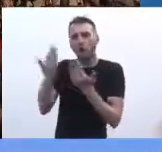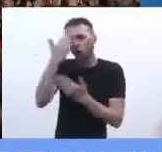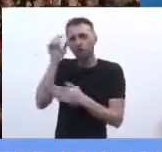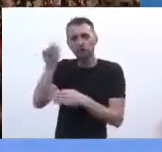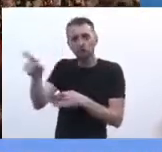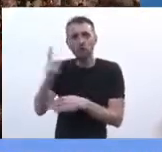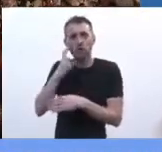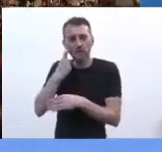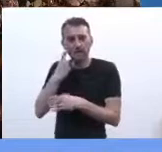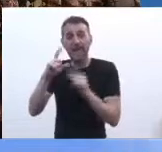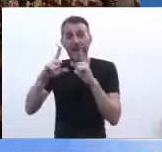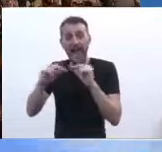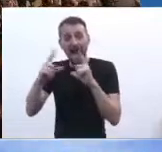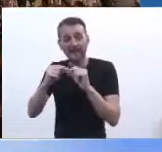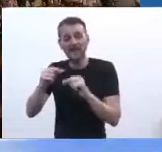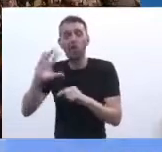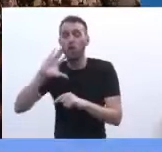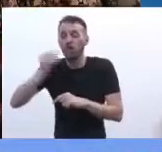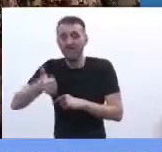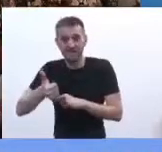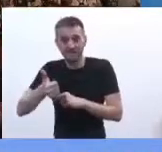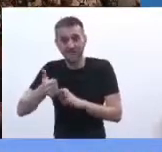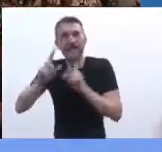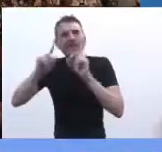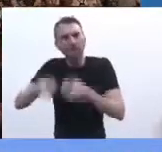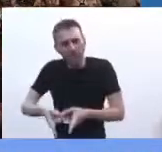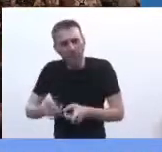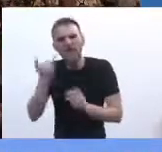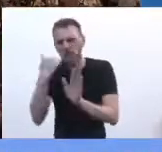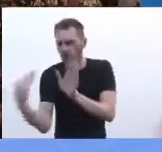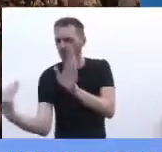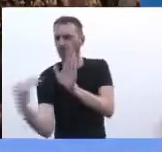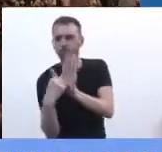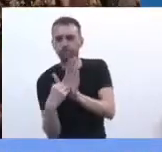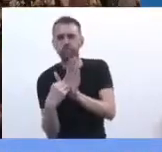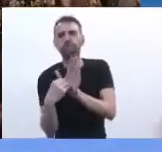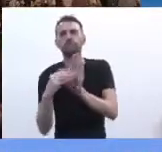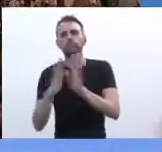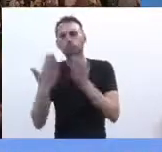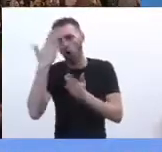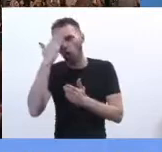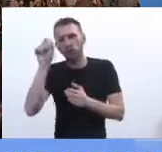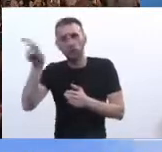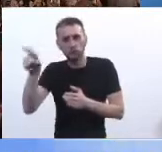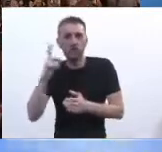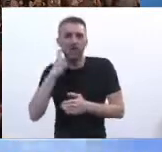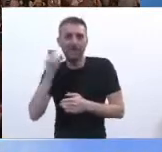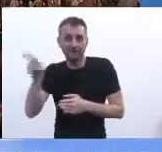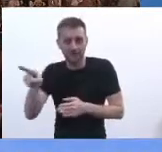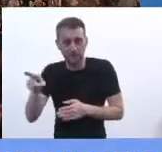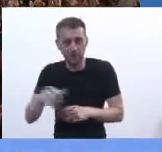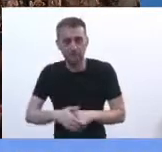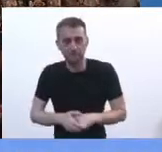en el artículo 16 también está escrito en nuestra constitución provincial